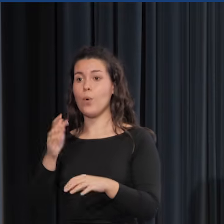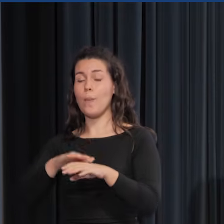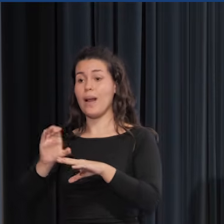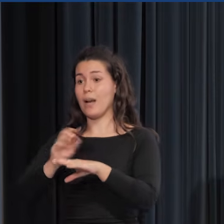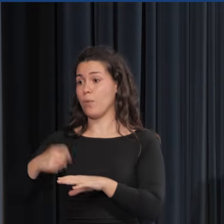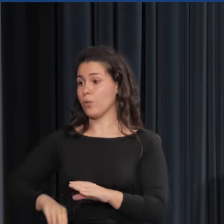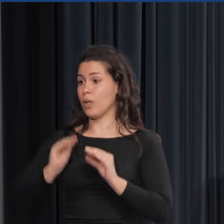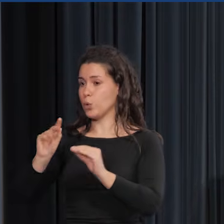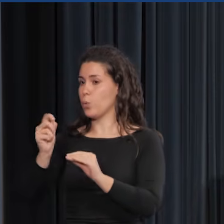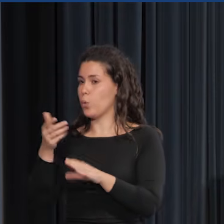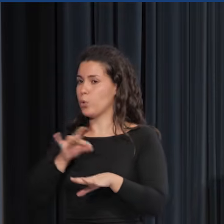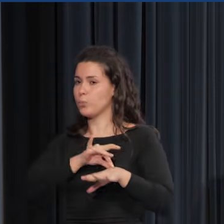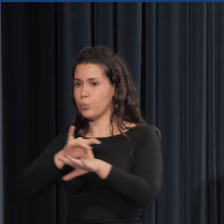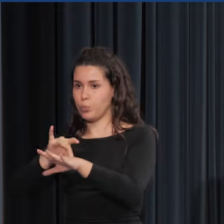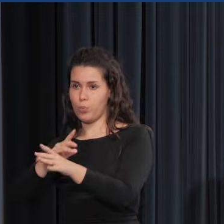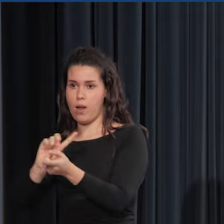carrera profesional.